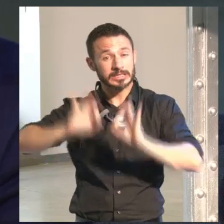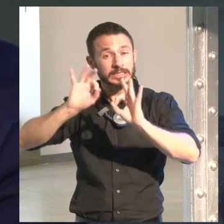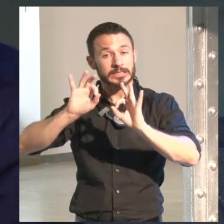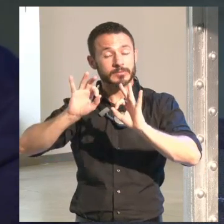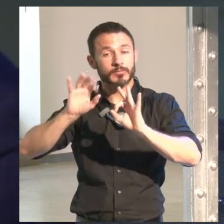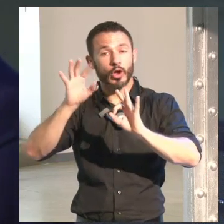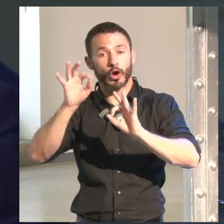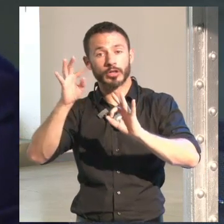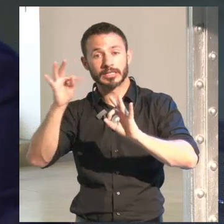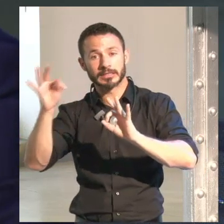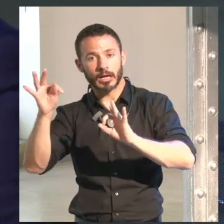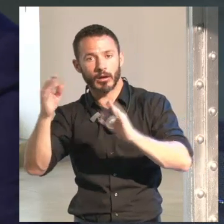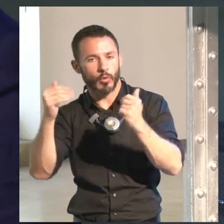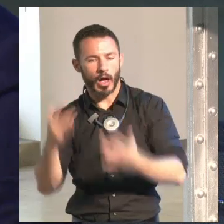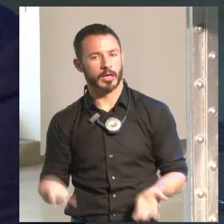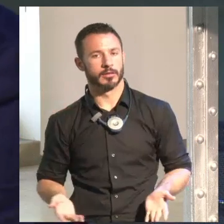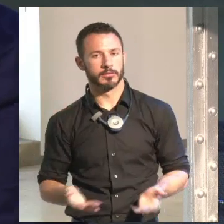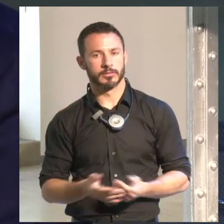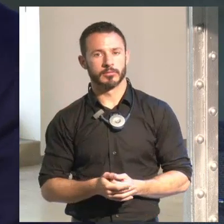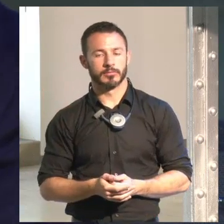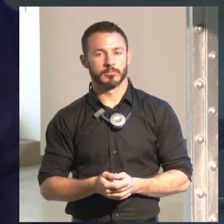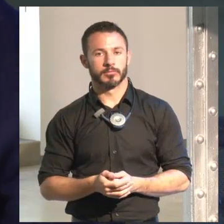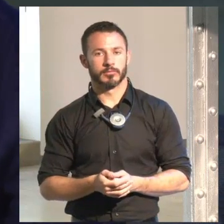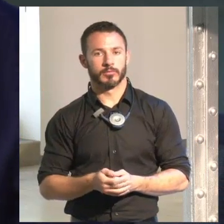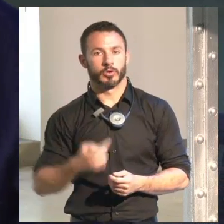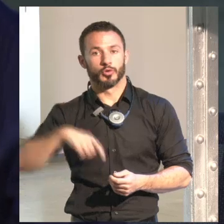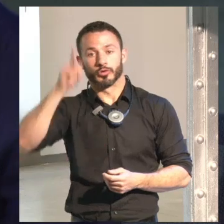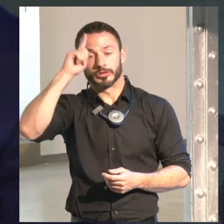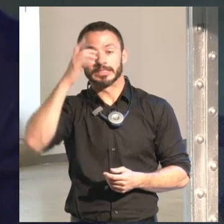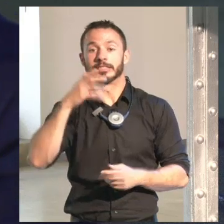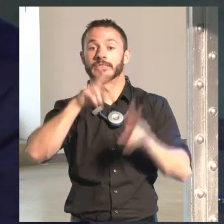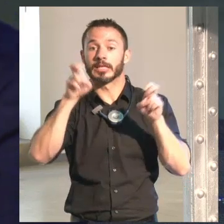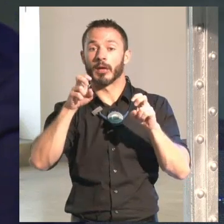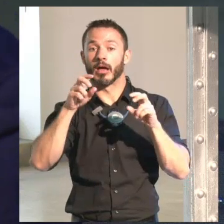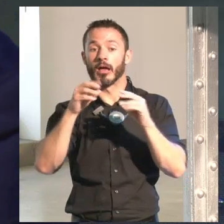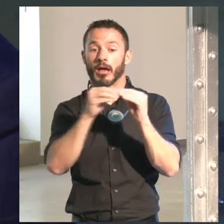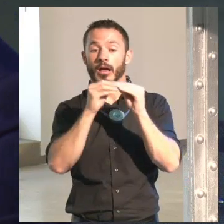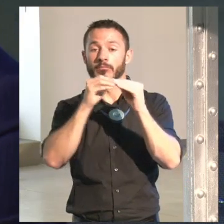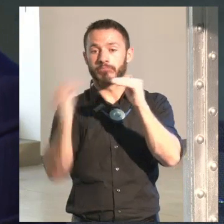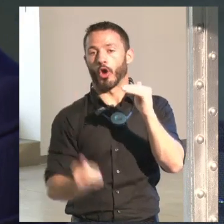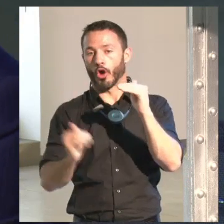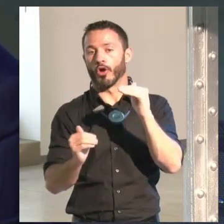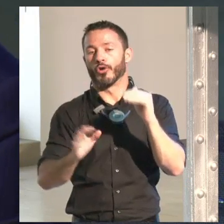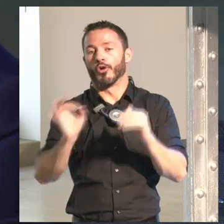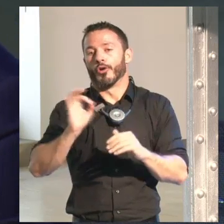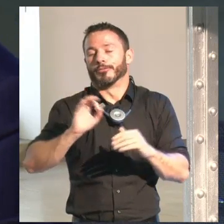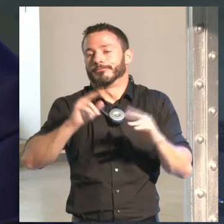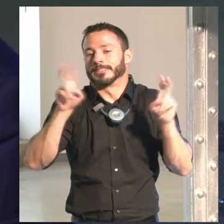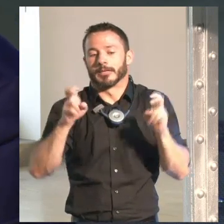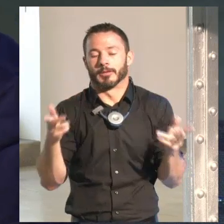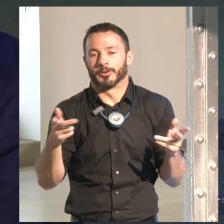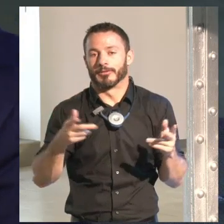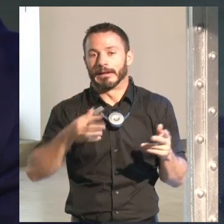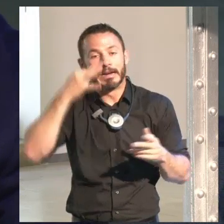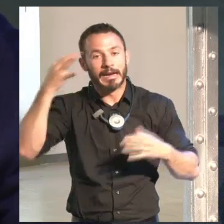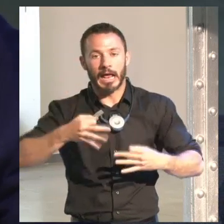los OTTs. O sea que ahí, bueno, yo no sé si es hablar de asimetría o hablar de qué, pero lo cierto es que las reglas no